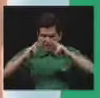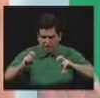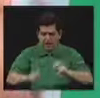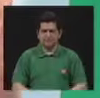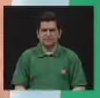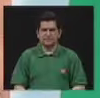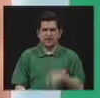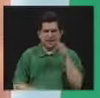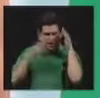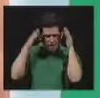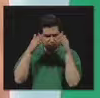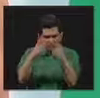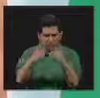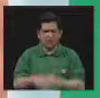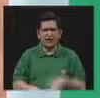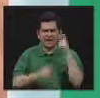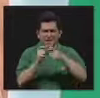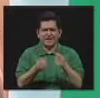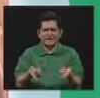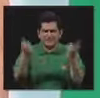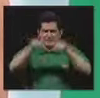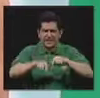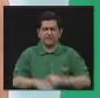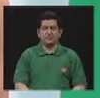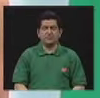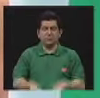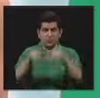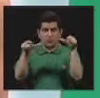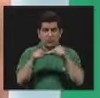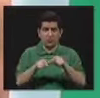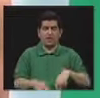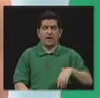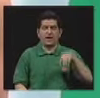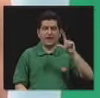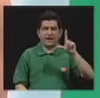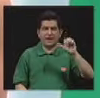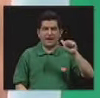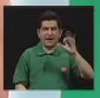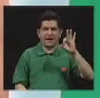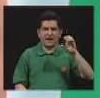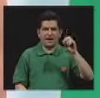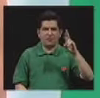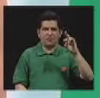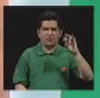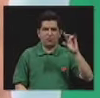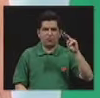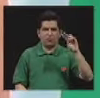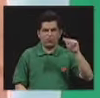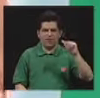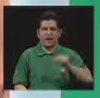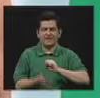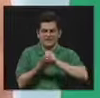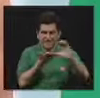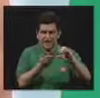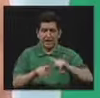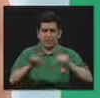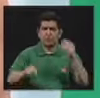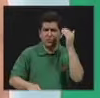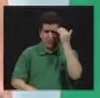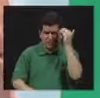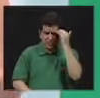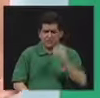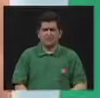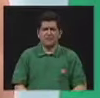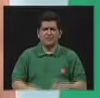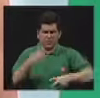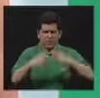nos trataremos de enfocar en un caso muy concreto en la Fortuna de San Carlos, en la zona norte de nuestro país. Sin embargo, sabemos que la crisis del sector turístico